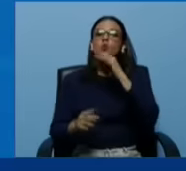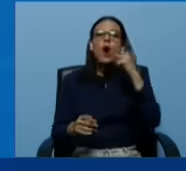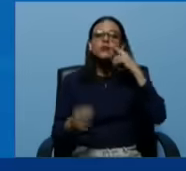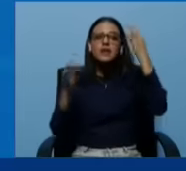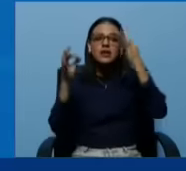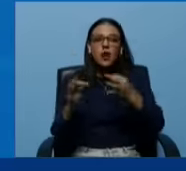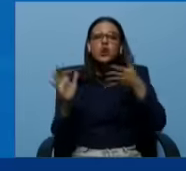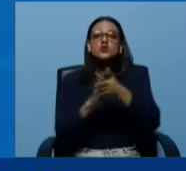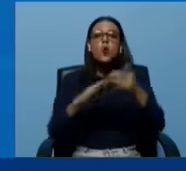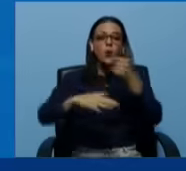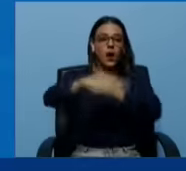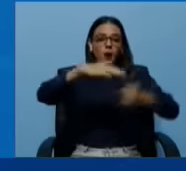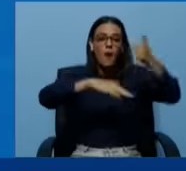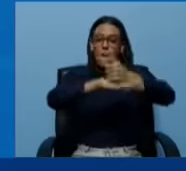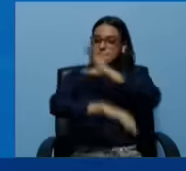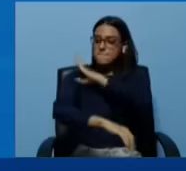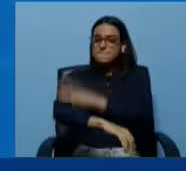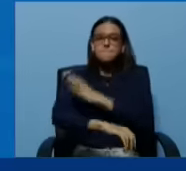al poder electoral,